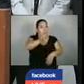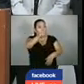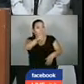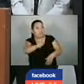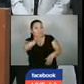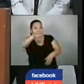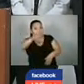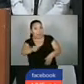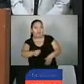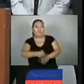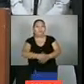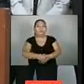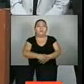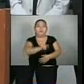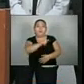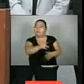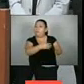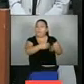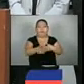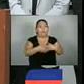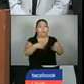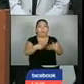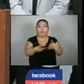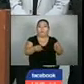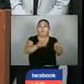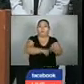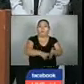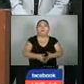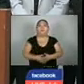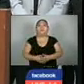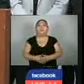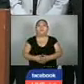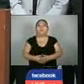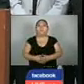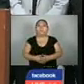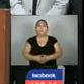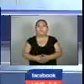periodo para el cual hayan sido contratados.